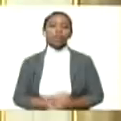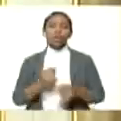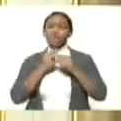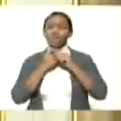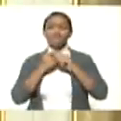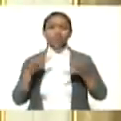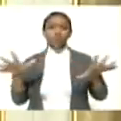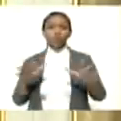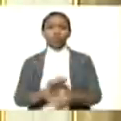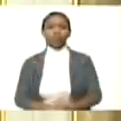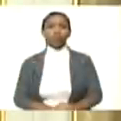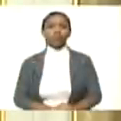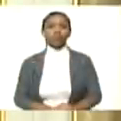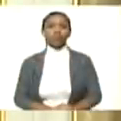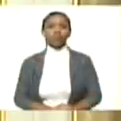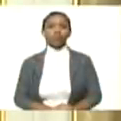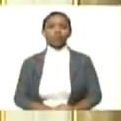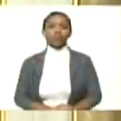multifacético,